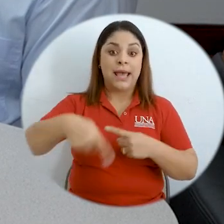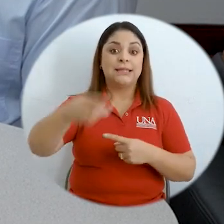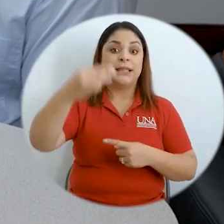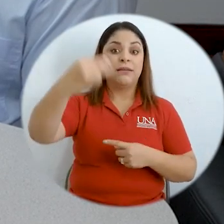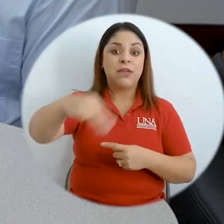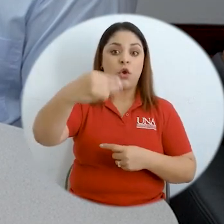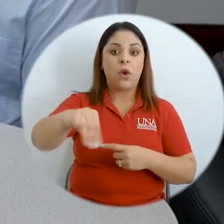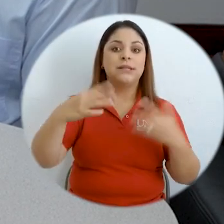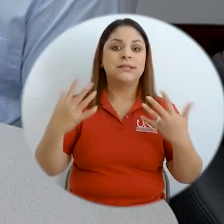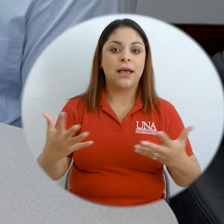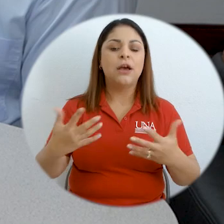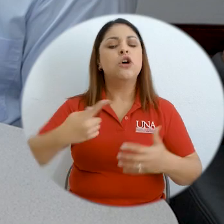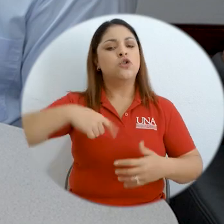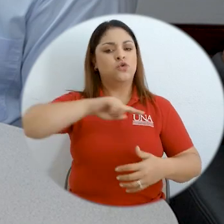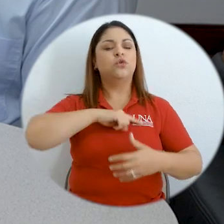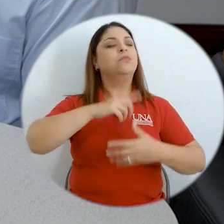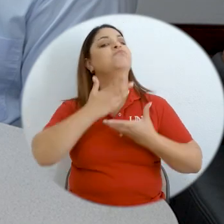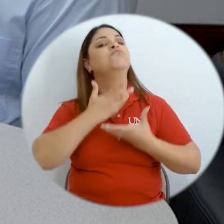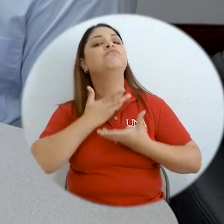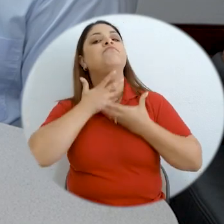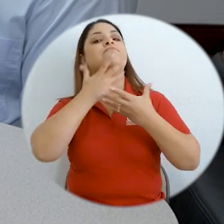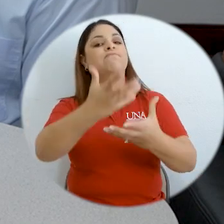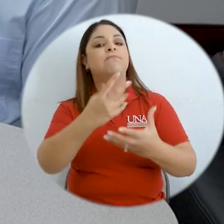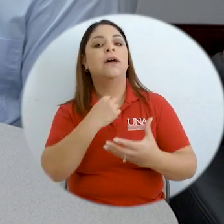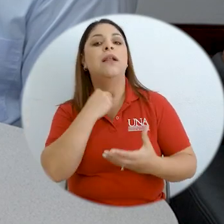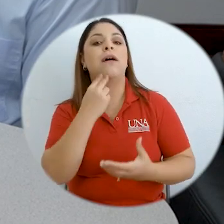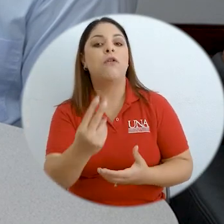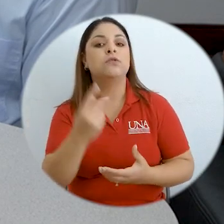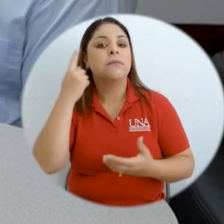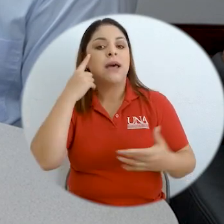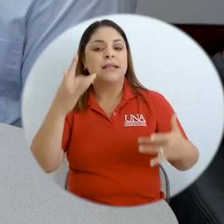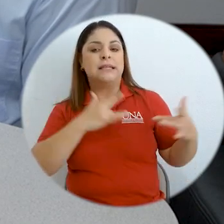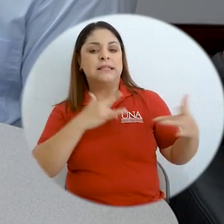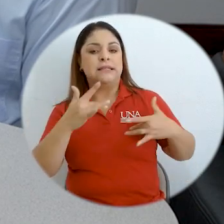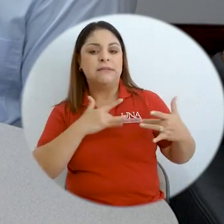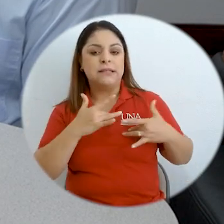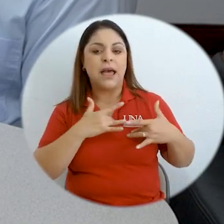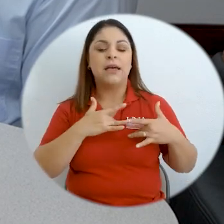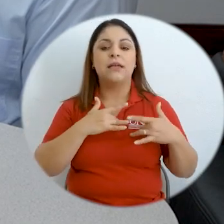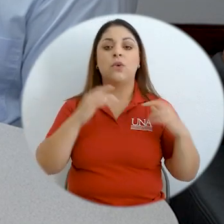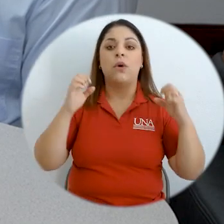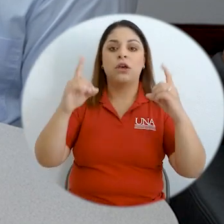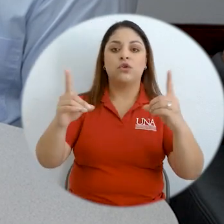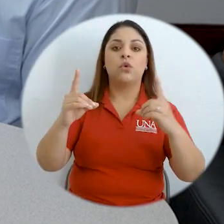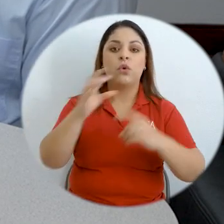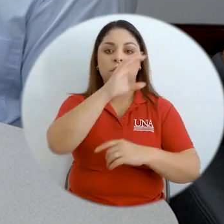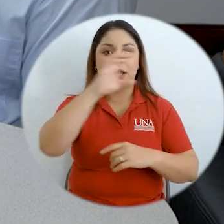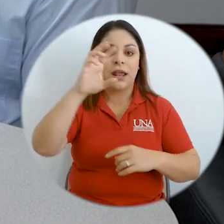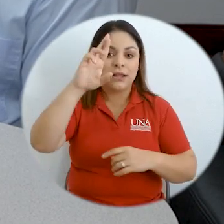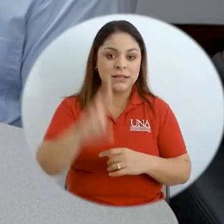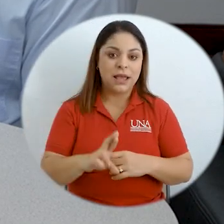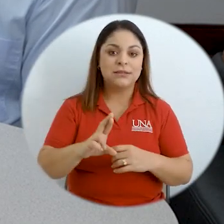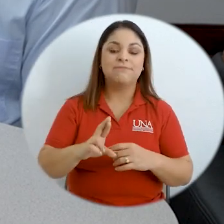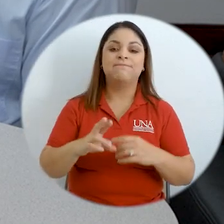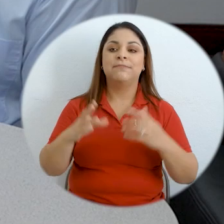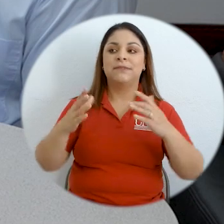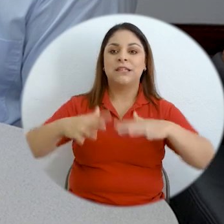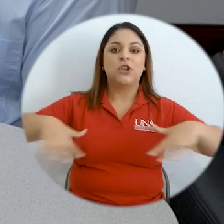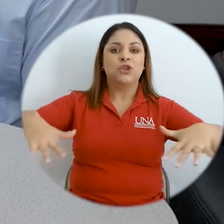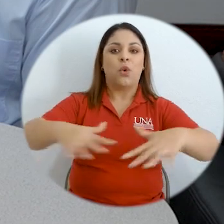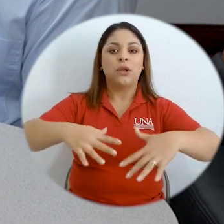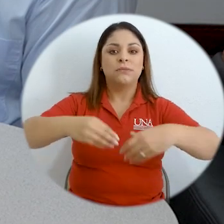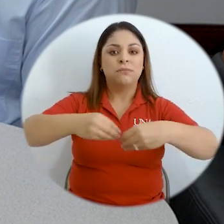próximo miércoles? Vamos a levantar la voz para sensibilizar a la población costarricense, a los sectores políticos, que invertir